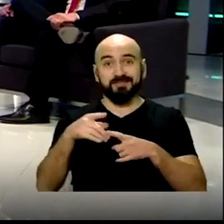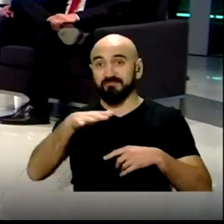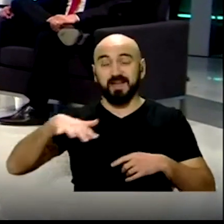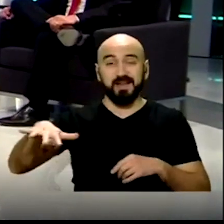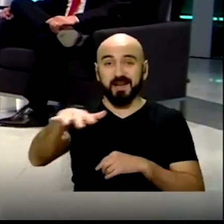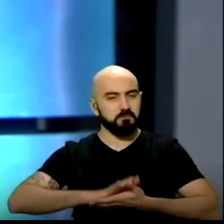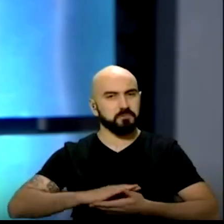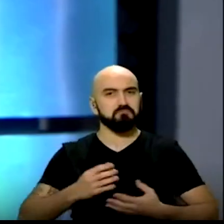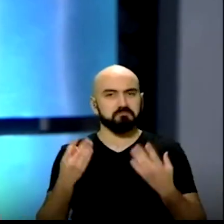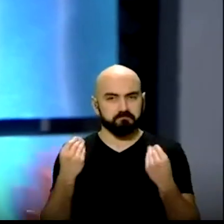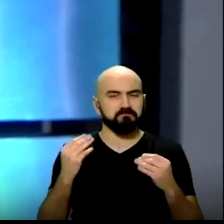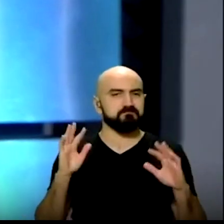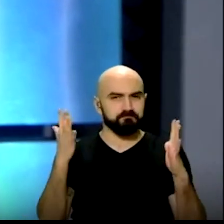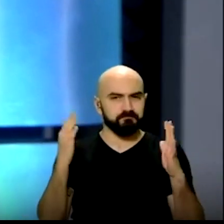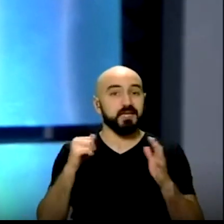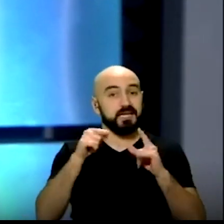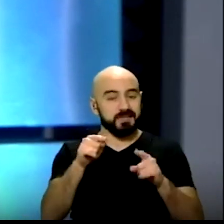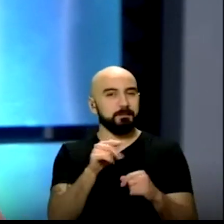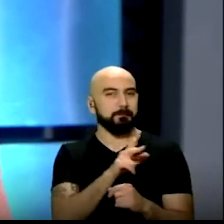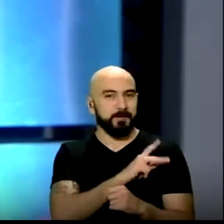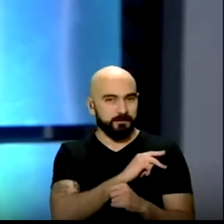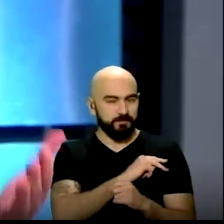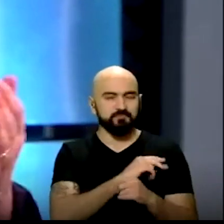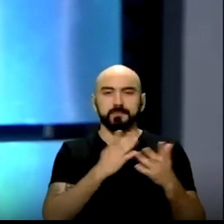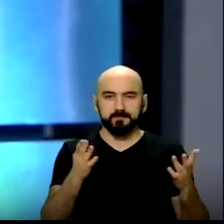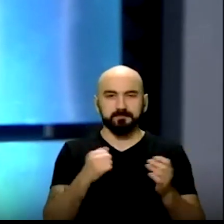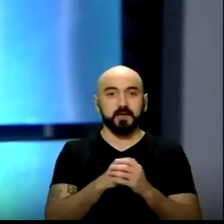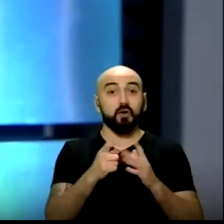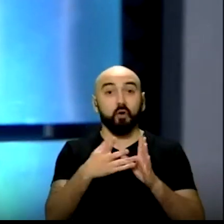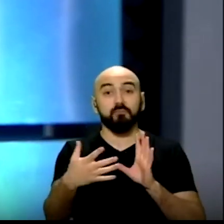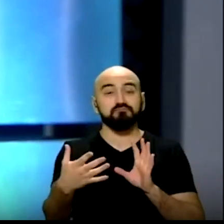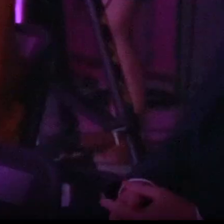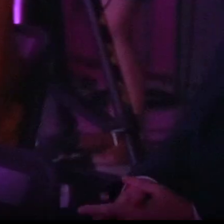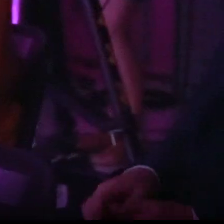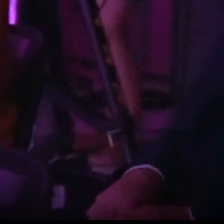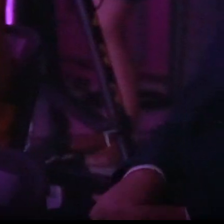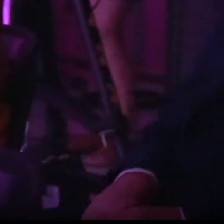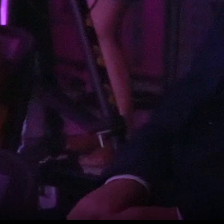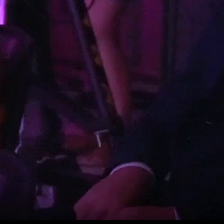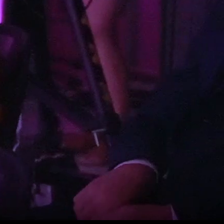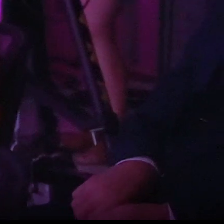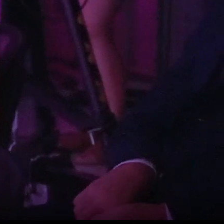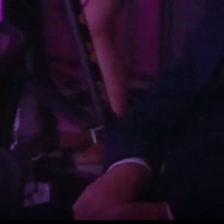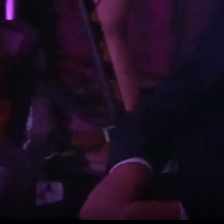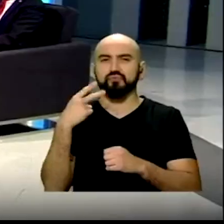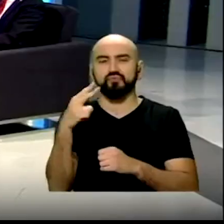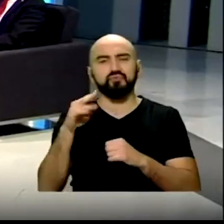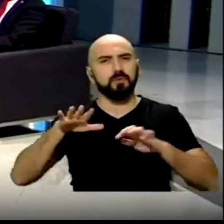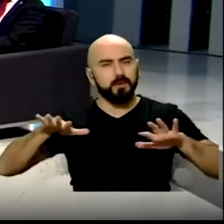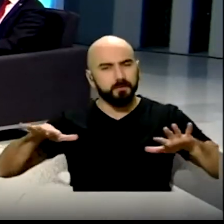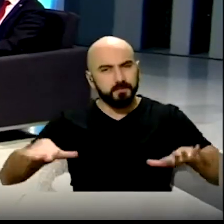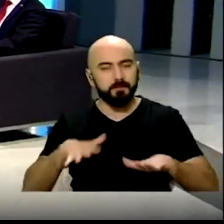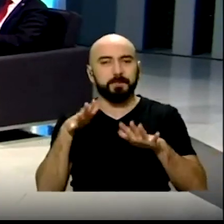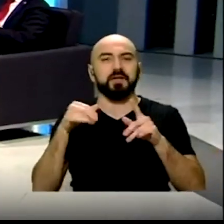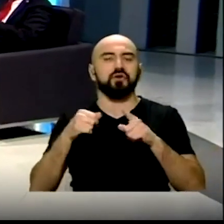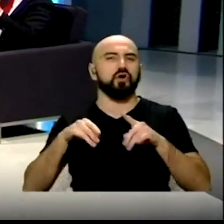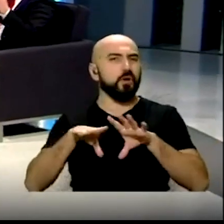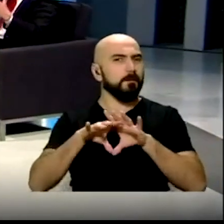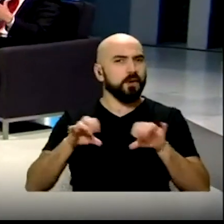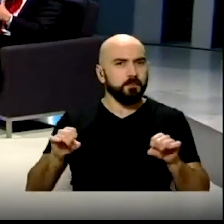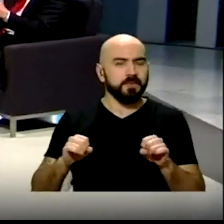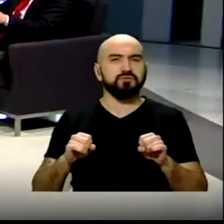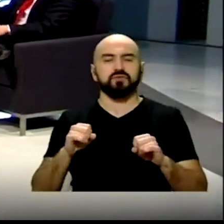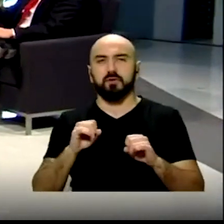Celebramos enormemente este premio, nos unimos a felicitarlos. Este premio, y agradecemos a Elige Educar por esta iniciativa,